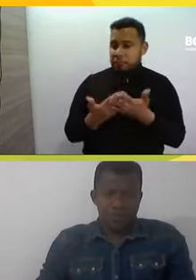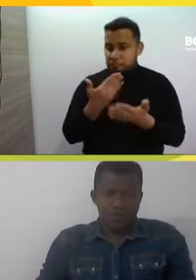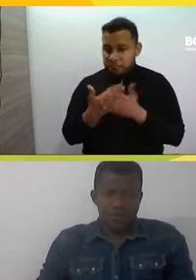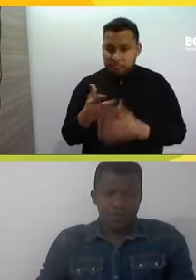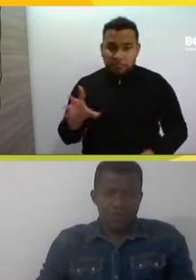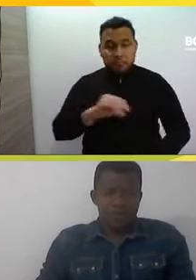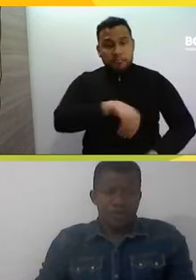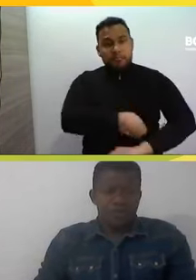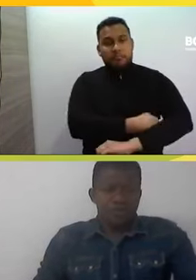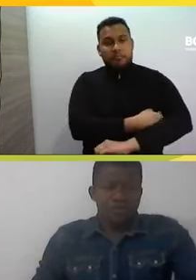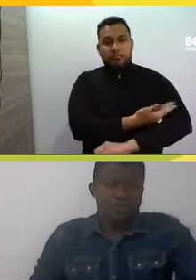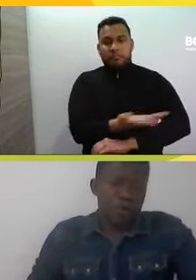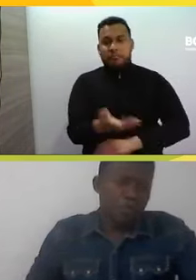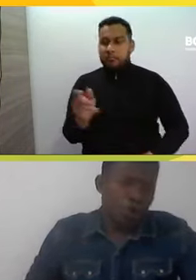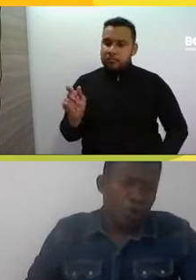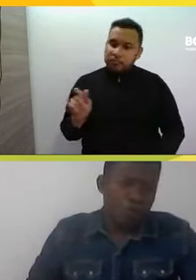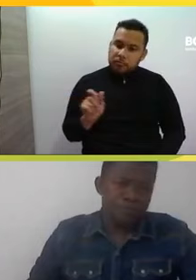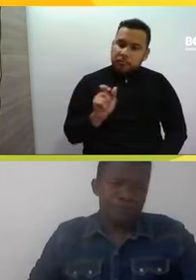Poeta, un fragmento.